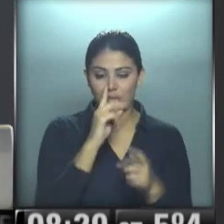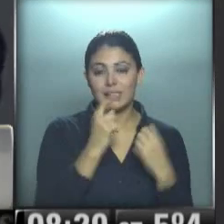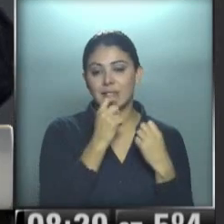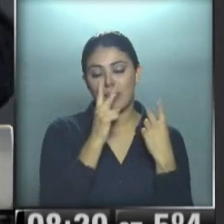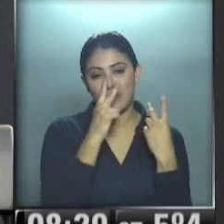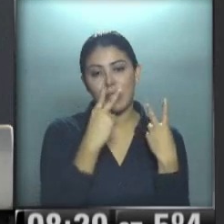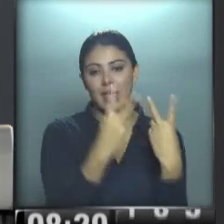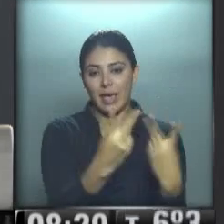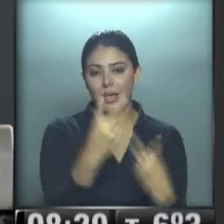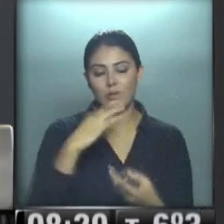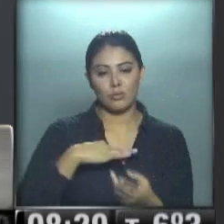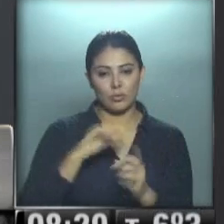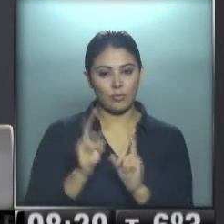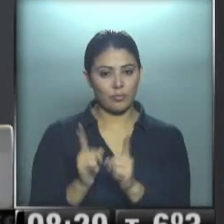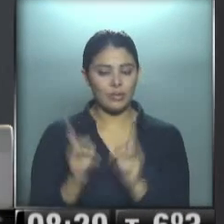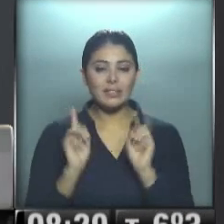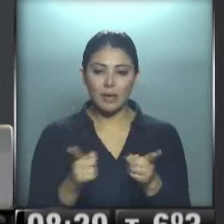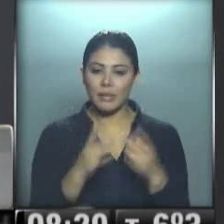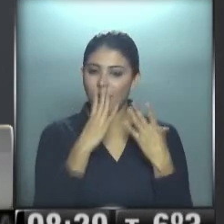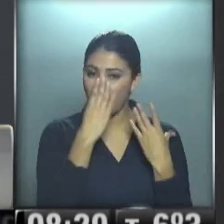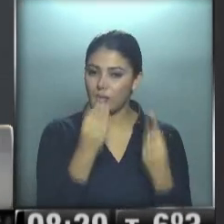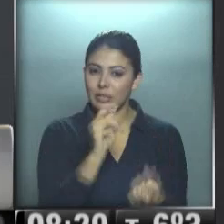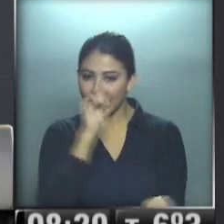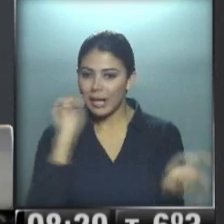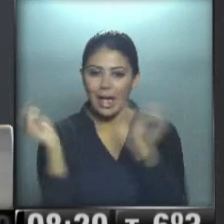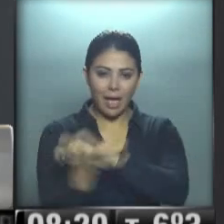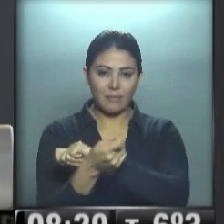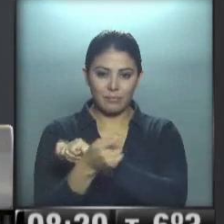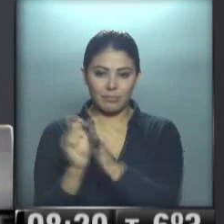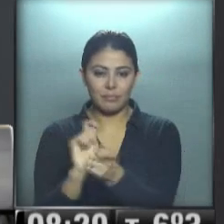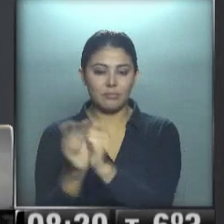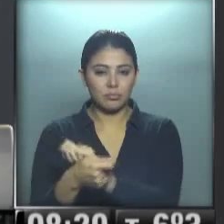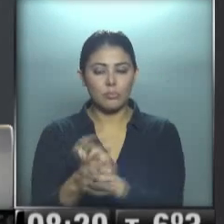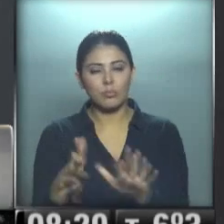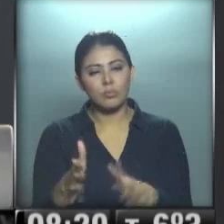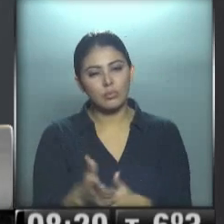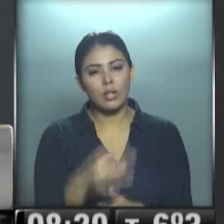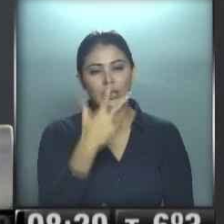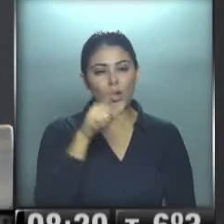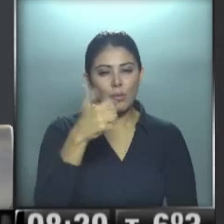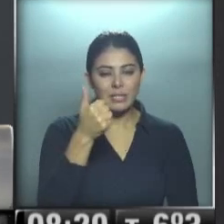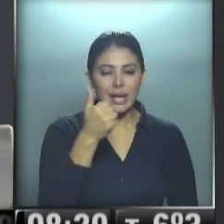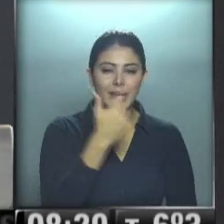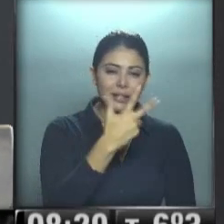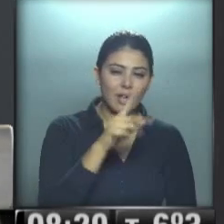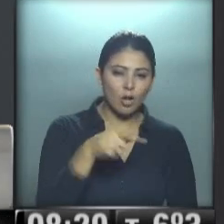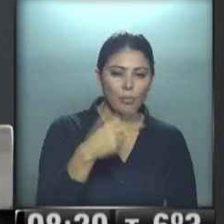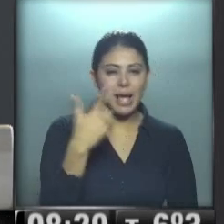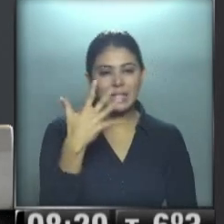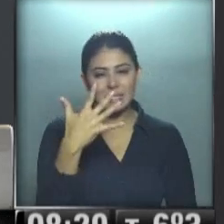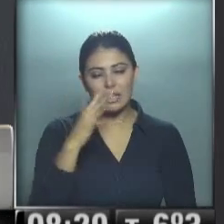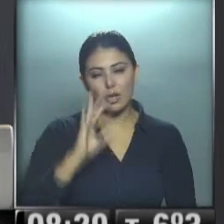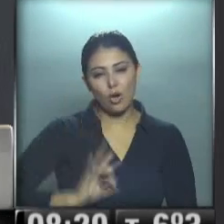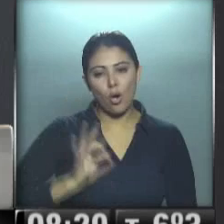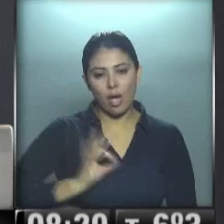consumidores ha permitido también generar incentivos para la renovación de flota que es en promedio 36 3,5 años